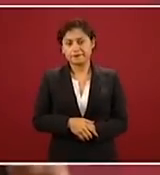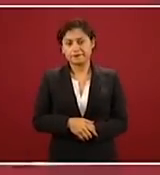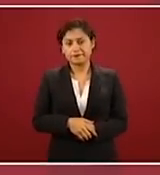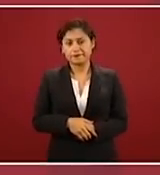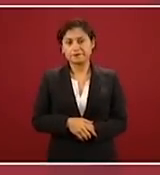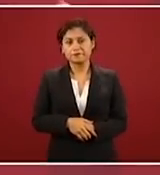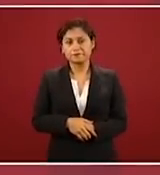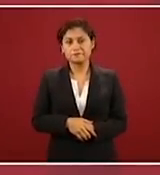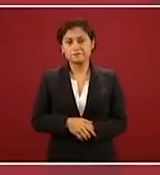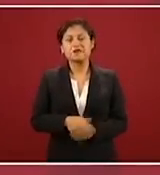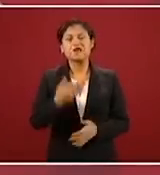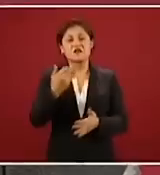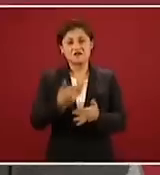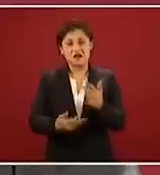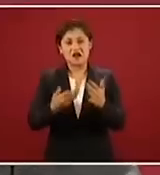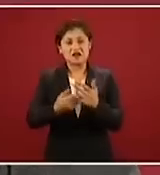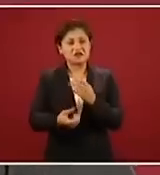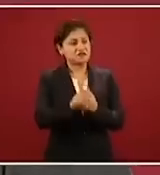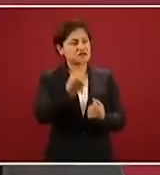información suficiente.